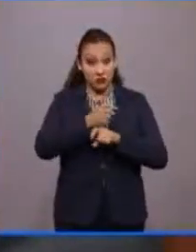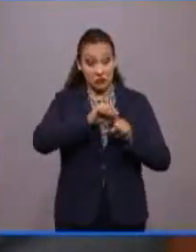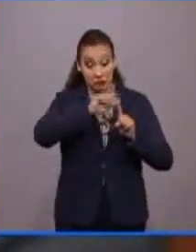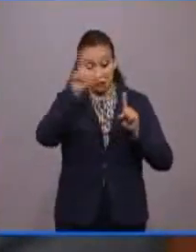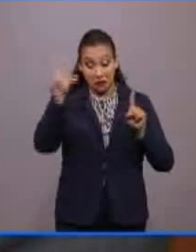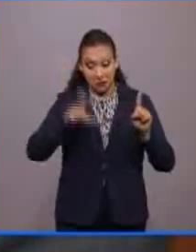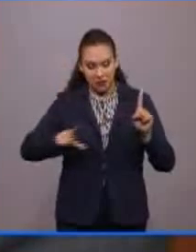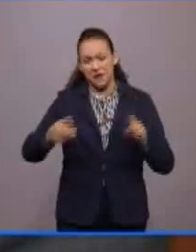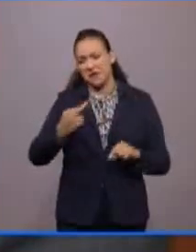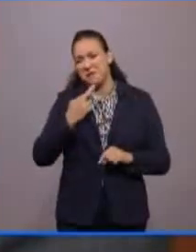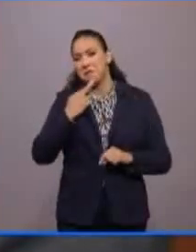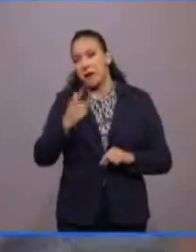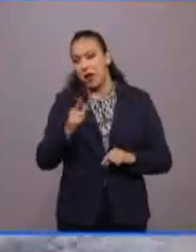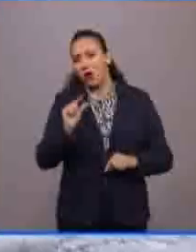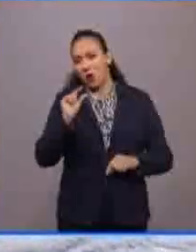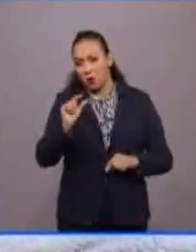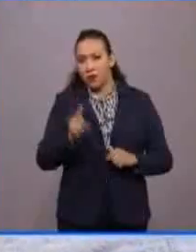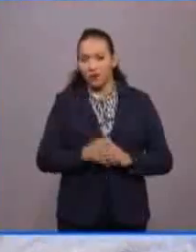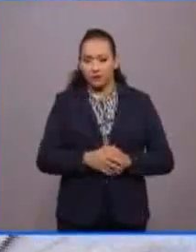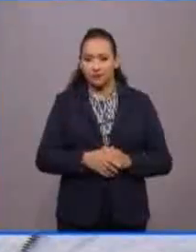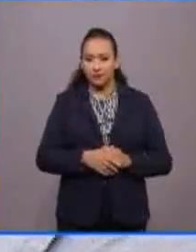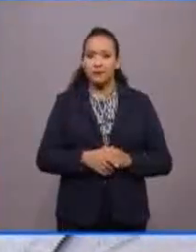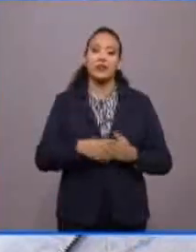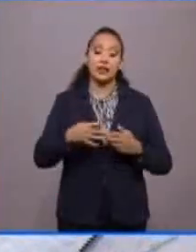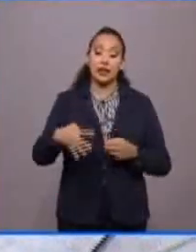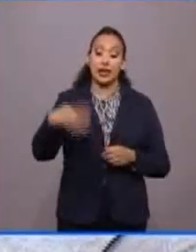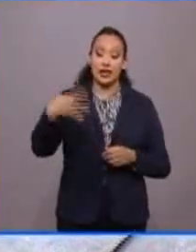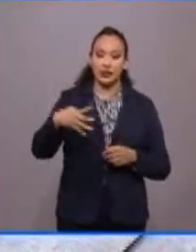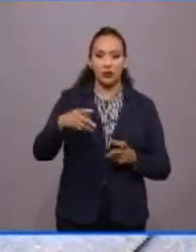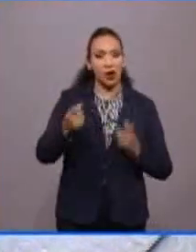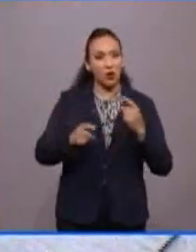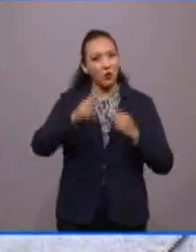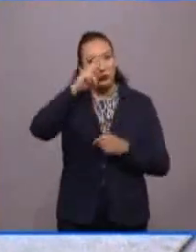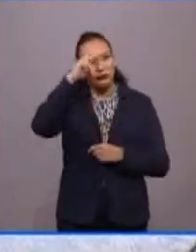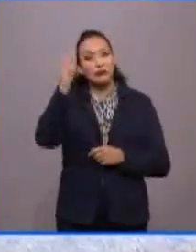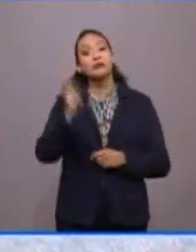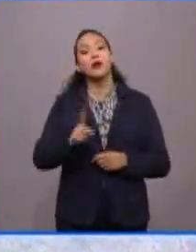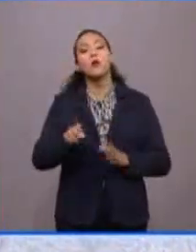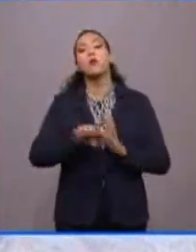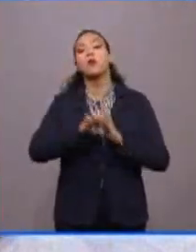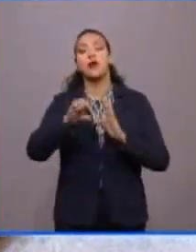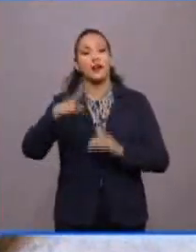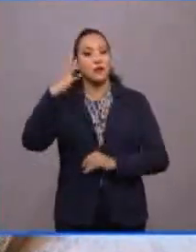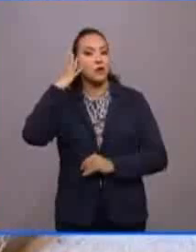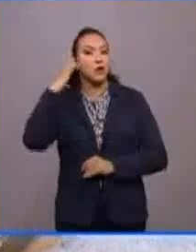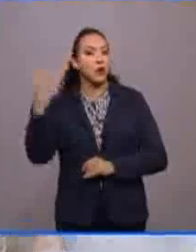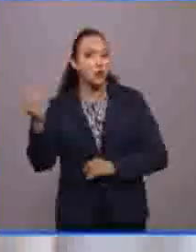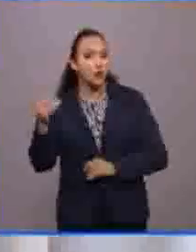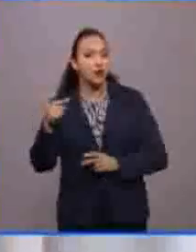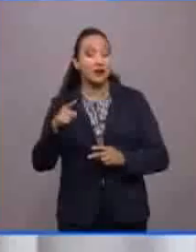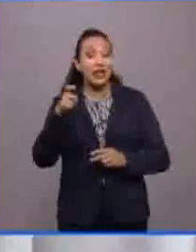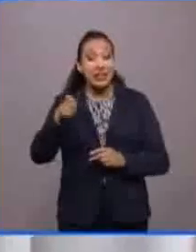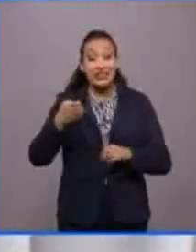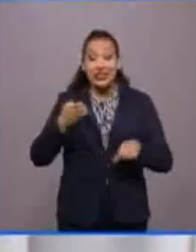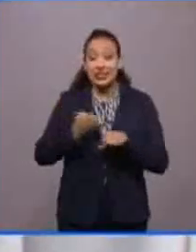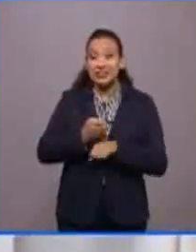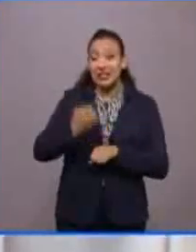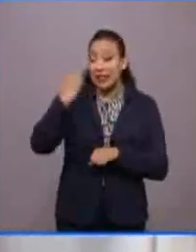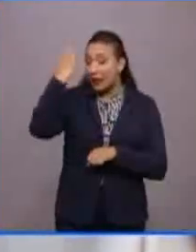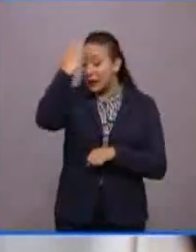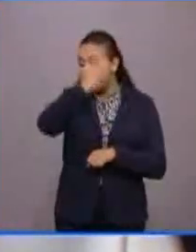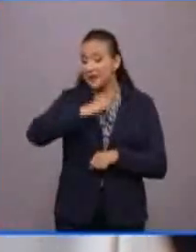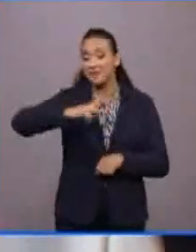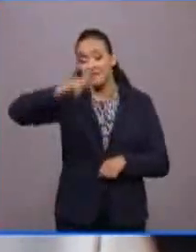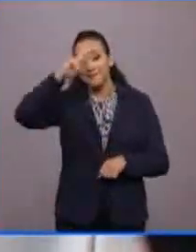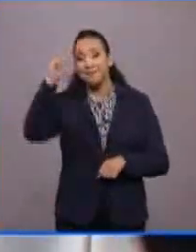en los índices que analiza este estudio y 14 empeoraron. Destaca el caso de Colima, el estado peor evaluado, donde